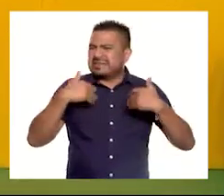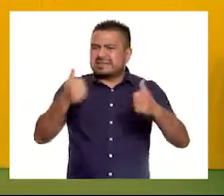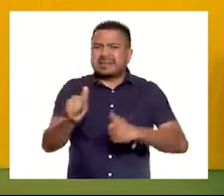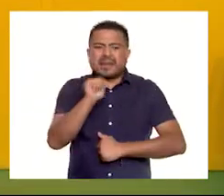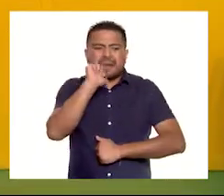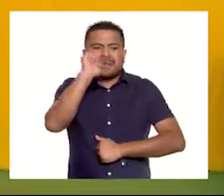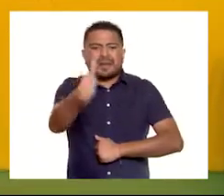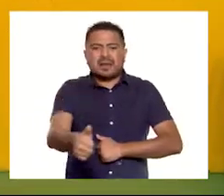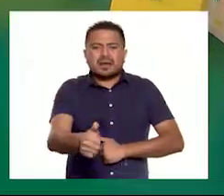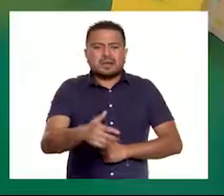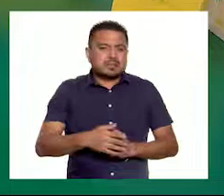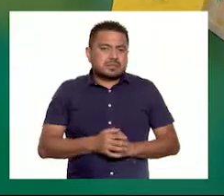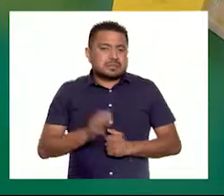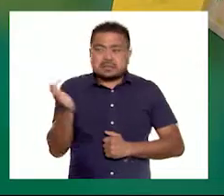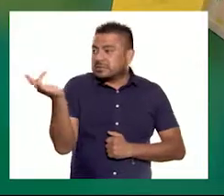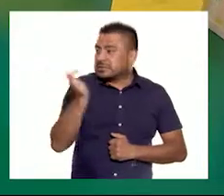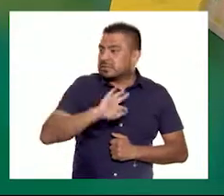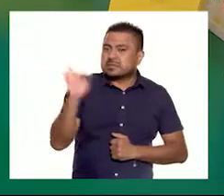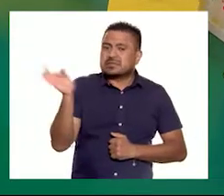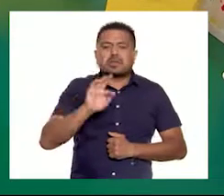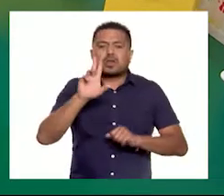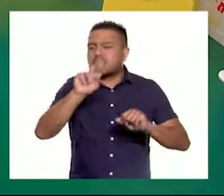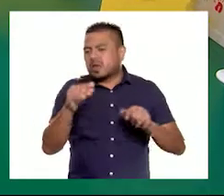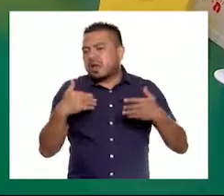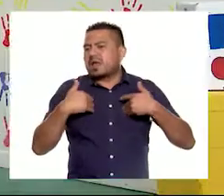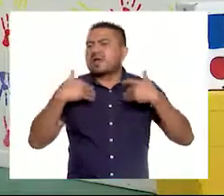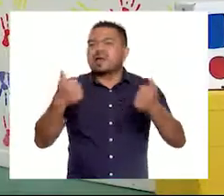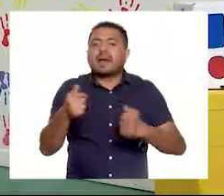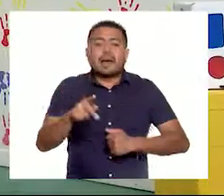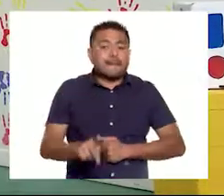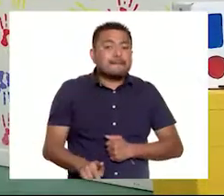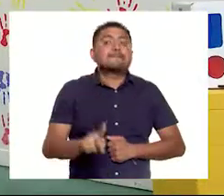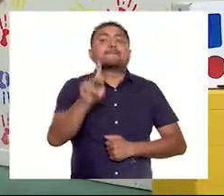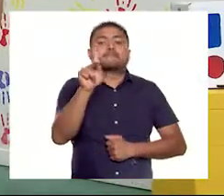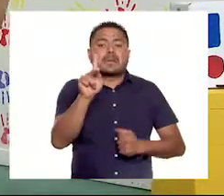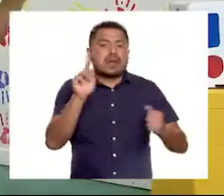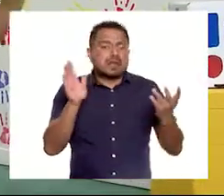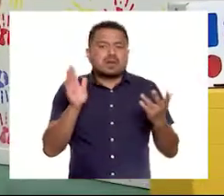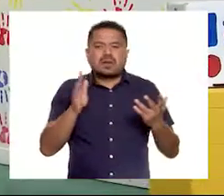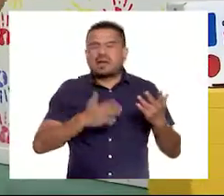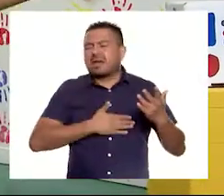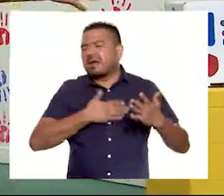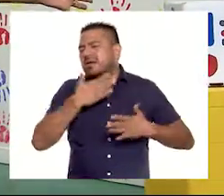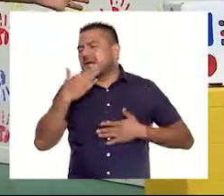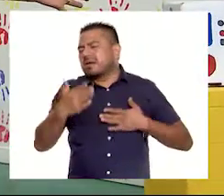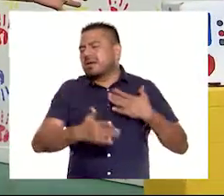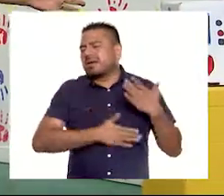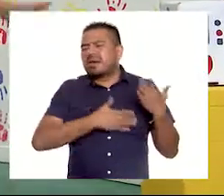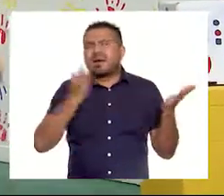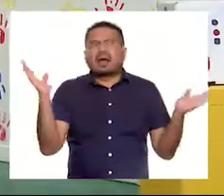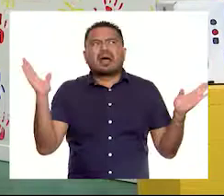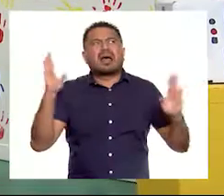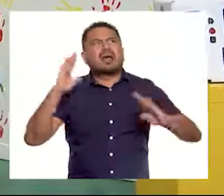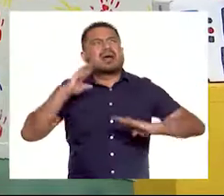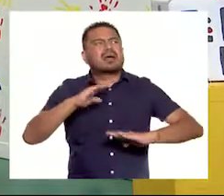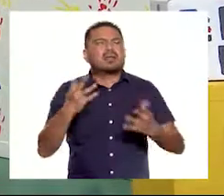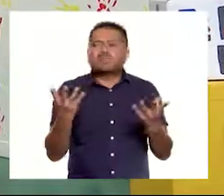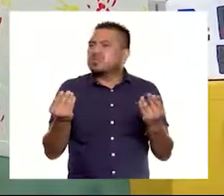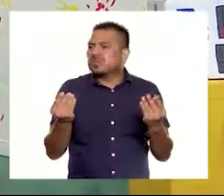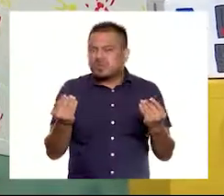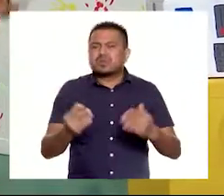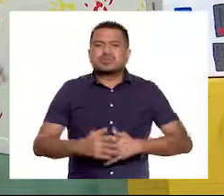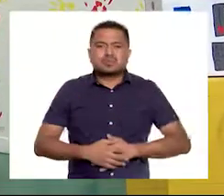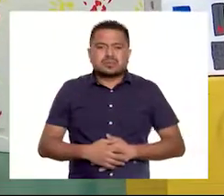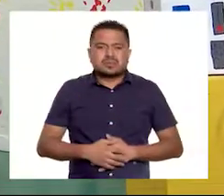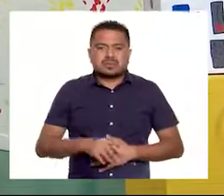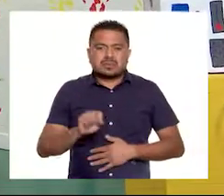nada. Pues tal vez no te entiendan, Sebastián, pero te diviertes mucho.